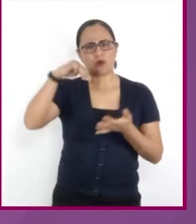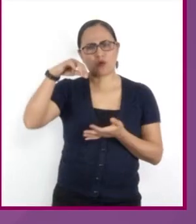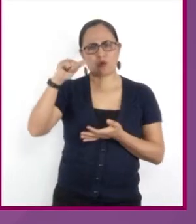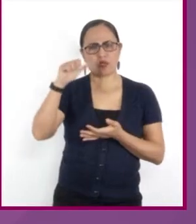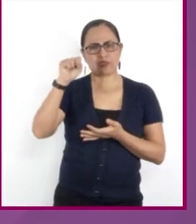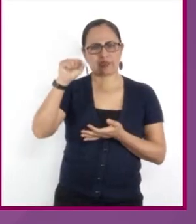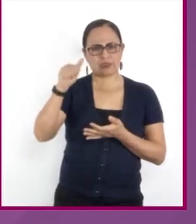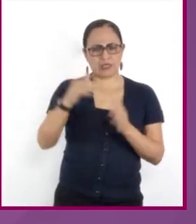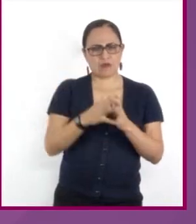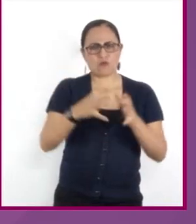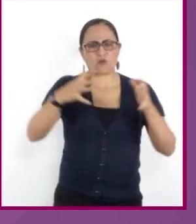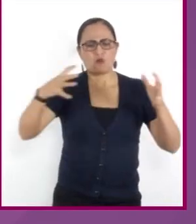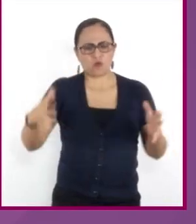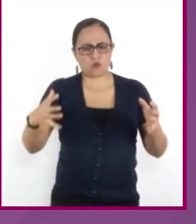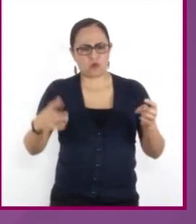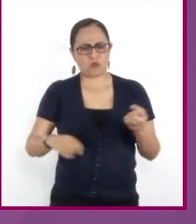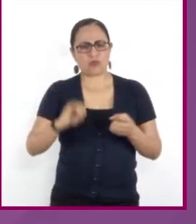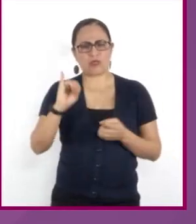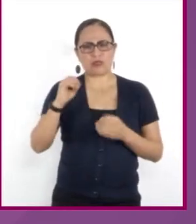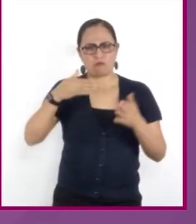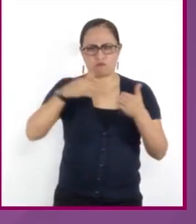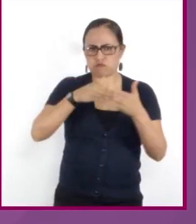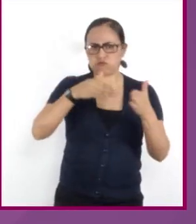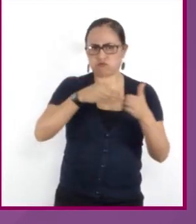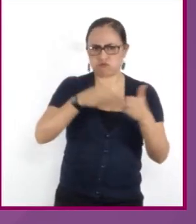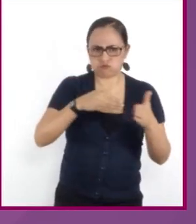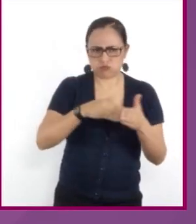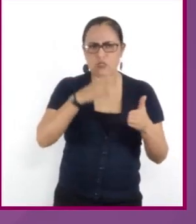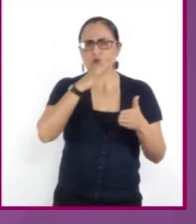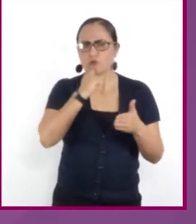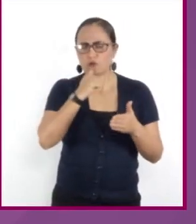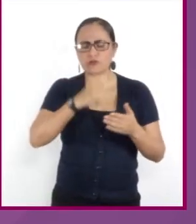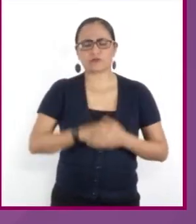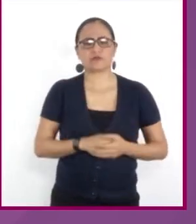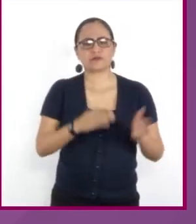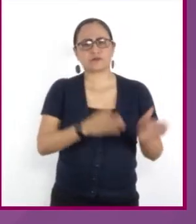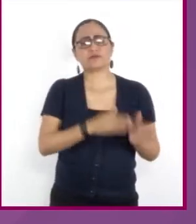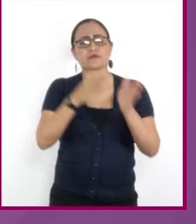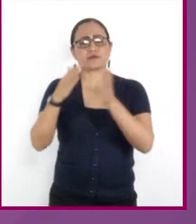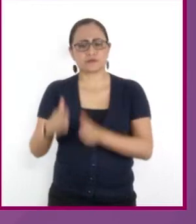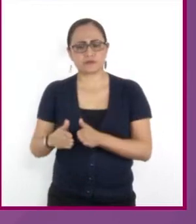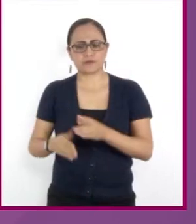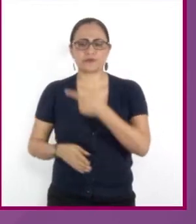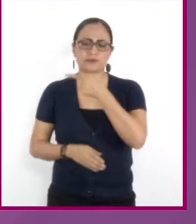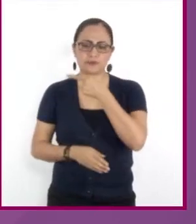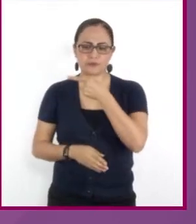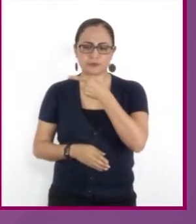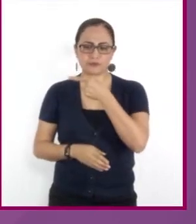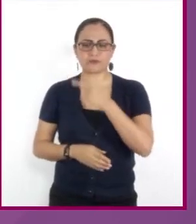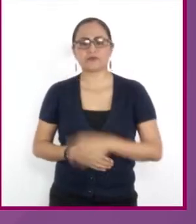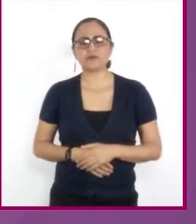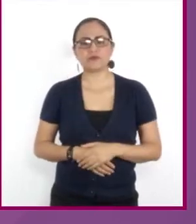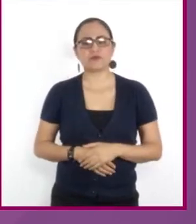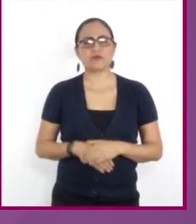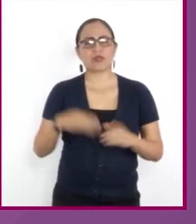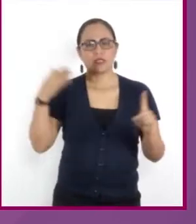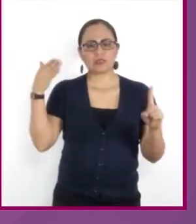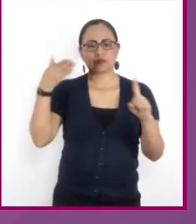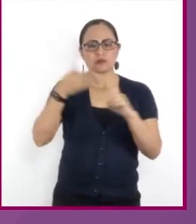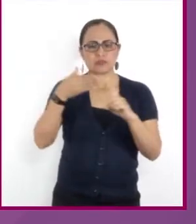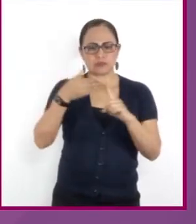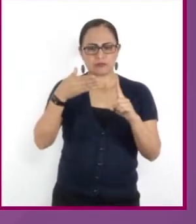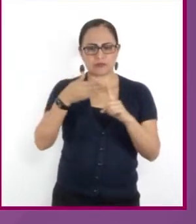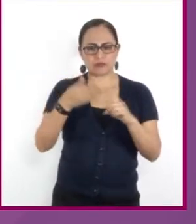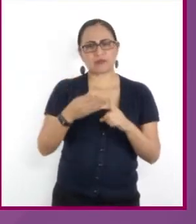el volumen y la impenetrabilidad. Por otro lado, tenemos las propiedades específicas o